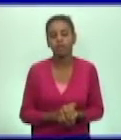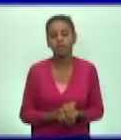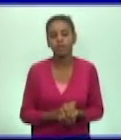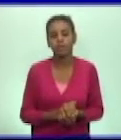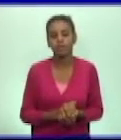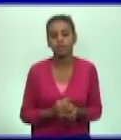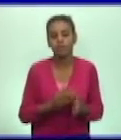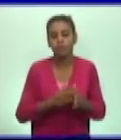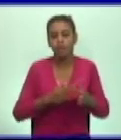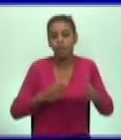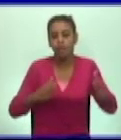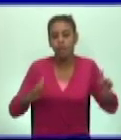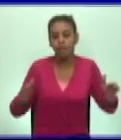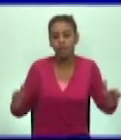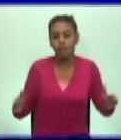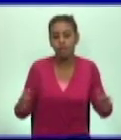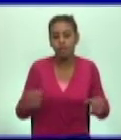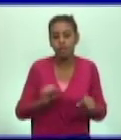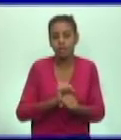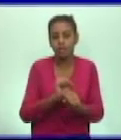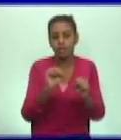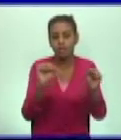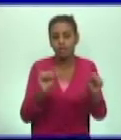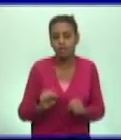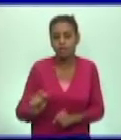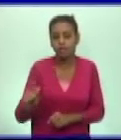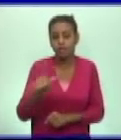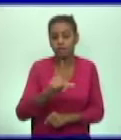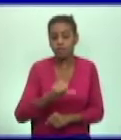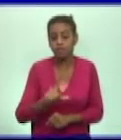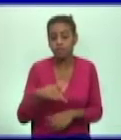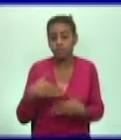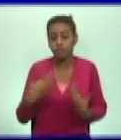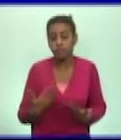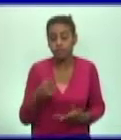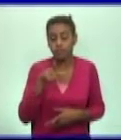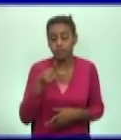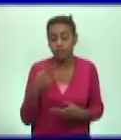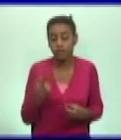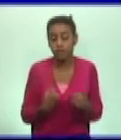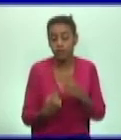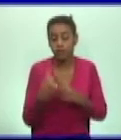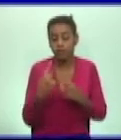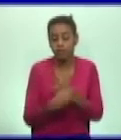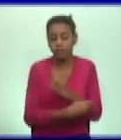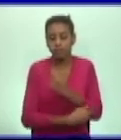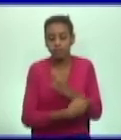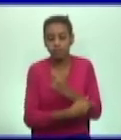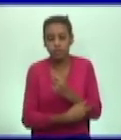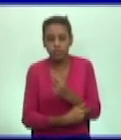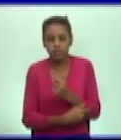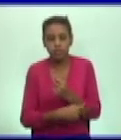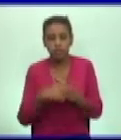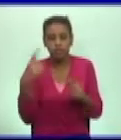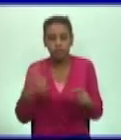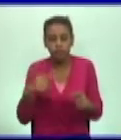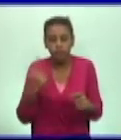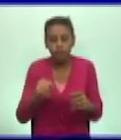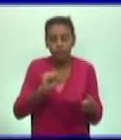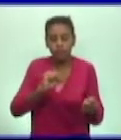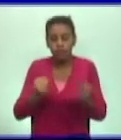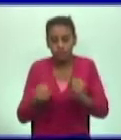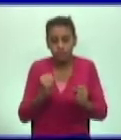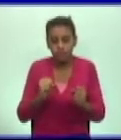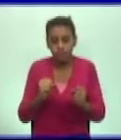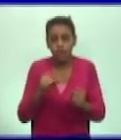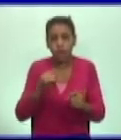la extensión del sistema socialista. Recuerden que en cada uno de estos países que fueron ocupados por el fascismo, bueno, el Partido Comunista fue asumiendo un